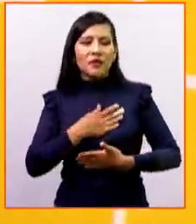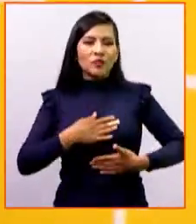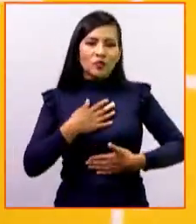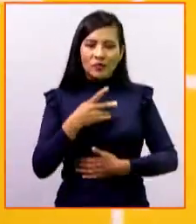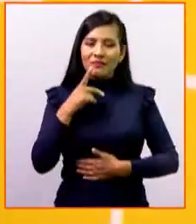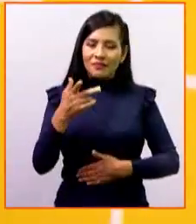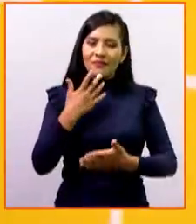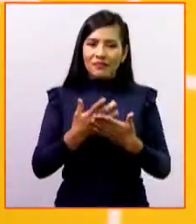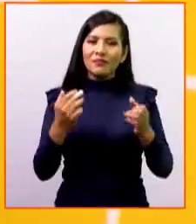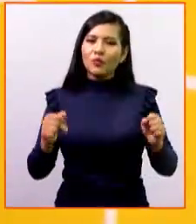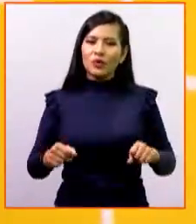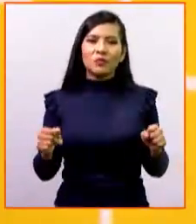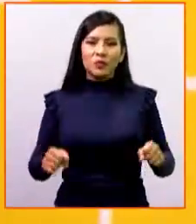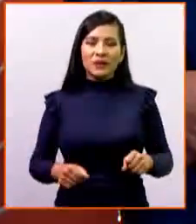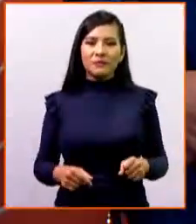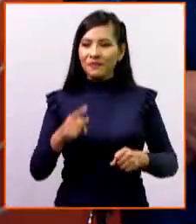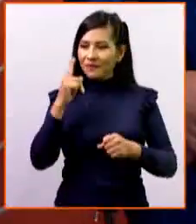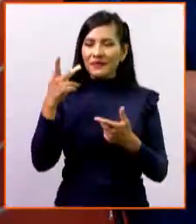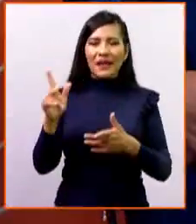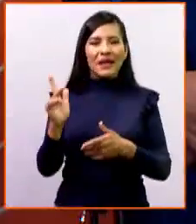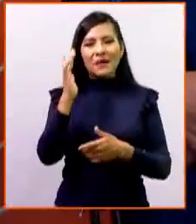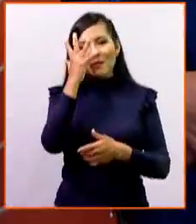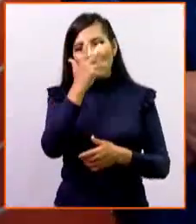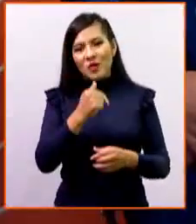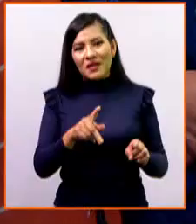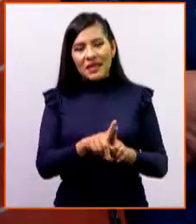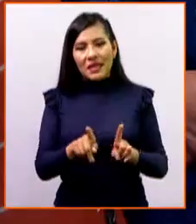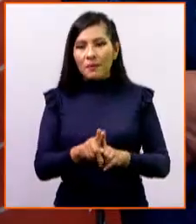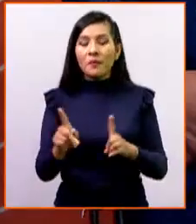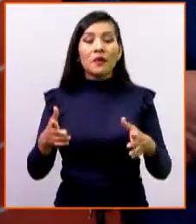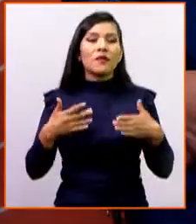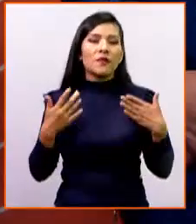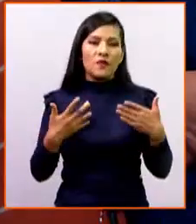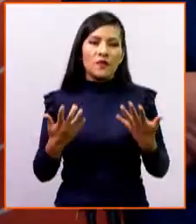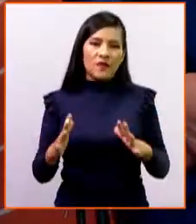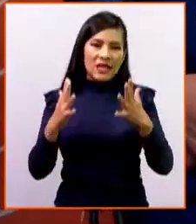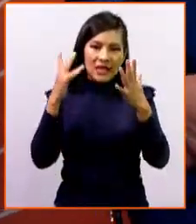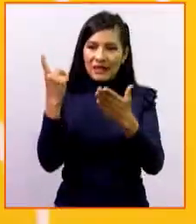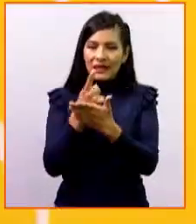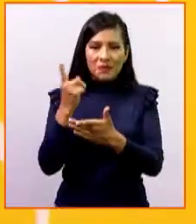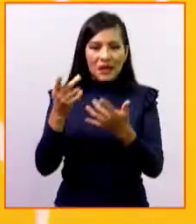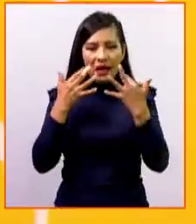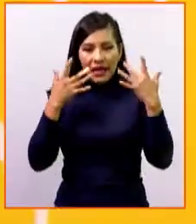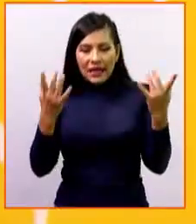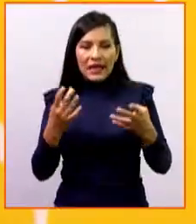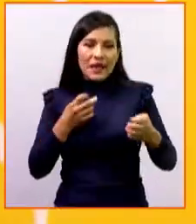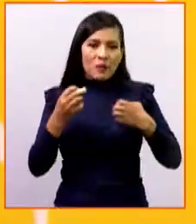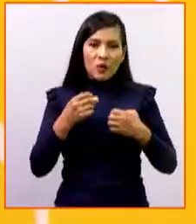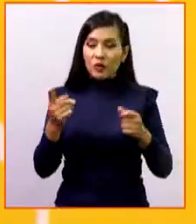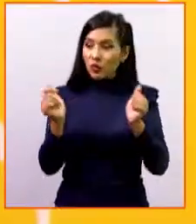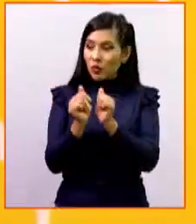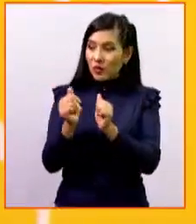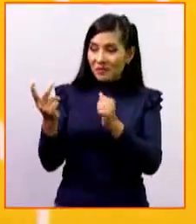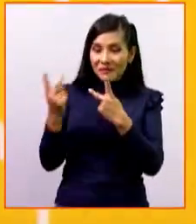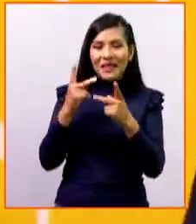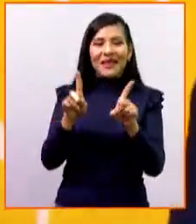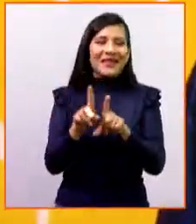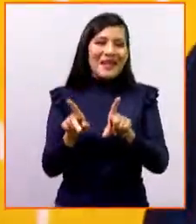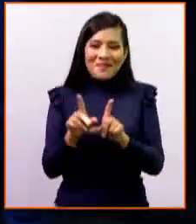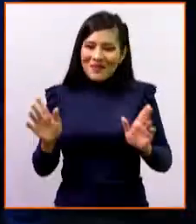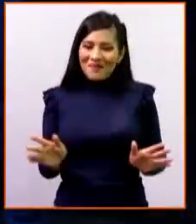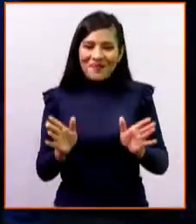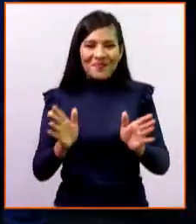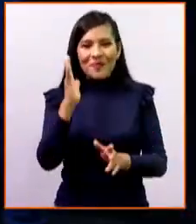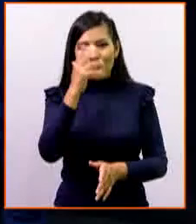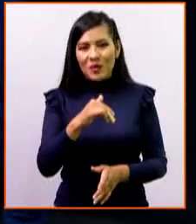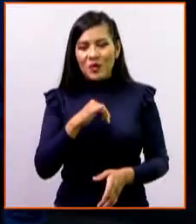poder disfrutar, mi Dani. Y tú tan linda y de verdad, felicidades por esa alegría, ese entusiasmo. Siempre que te vemos nos das esa chispa y